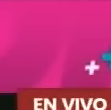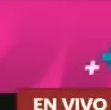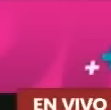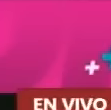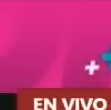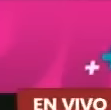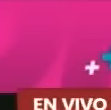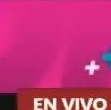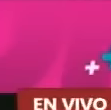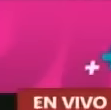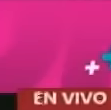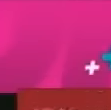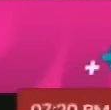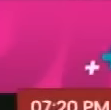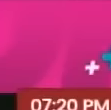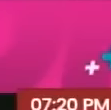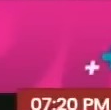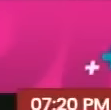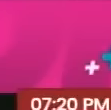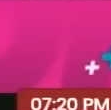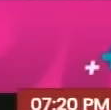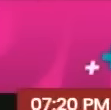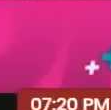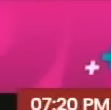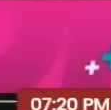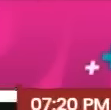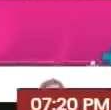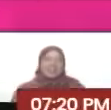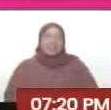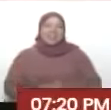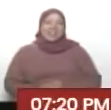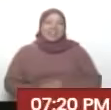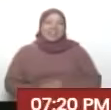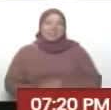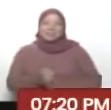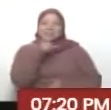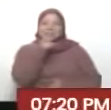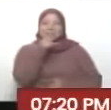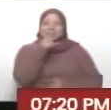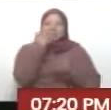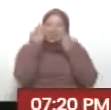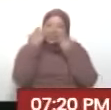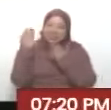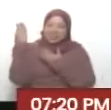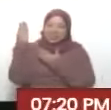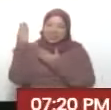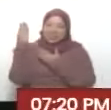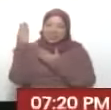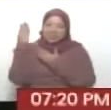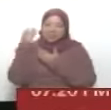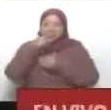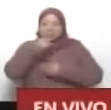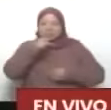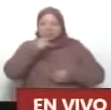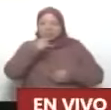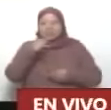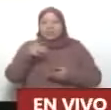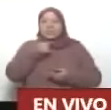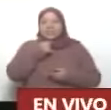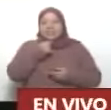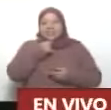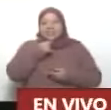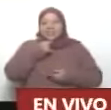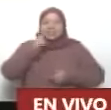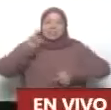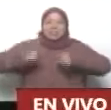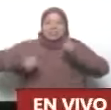Matías. Sin palabras, pues. Esos son ritmos cruzados. Cruzados. Estás tocando dos